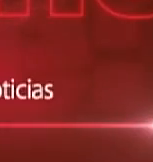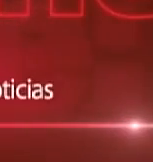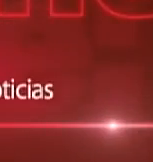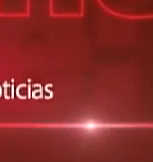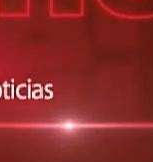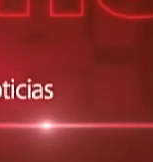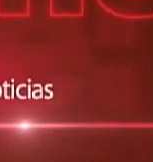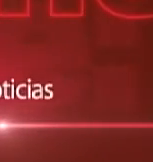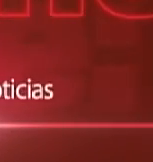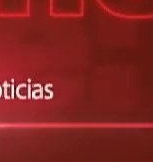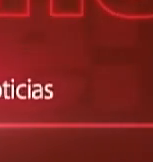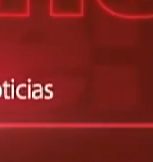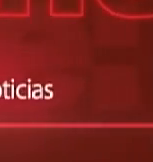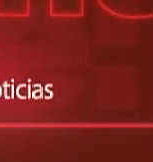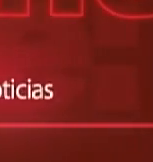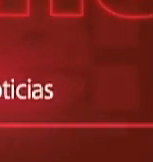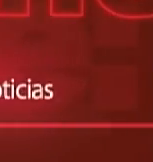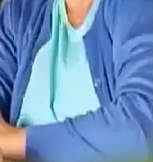noticias.